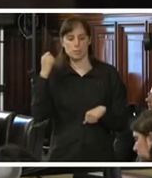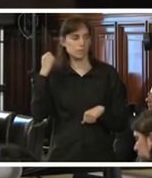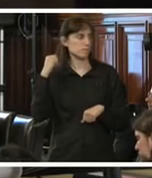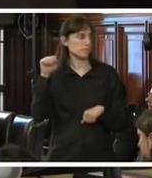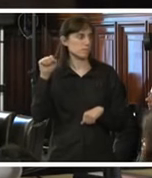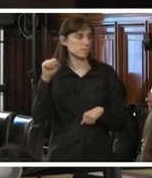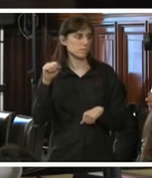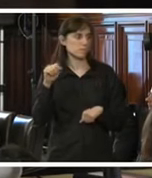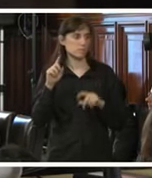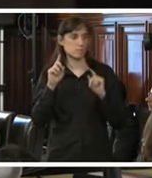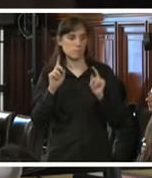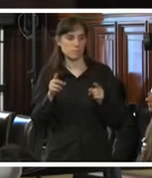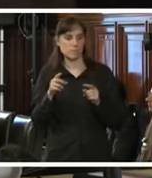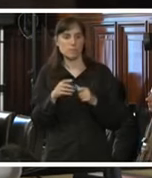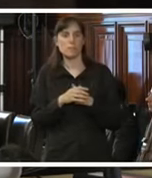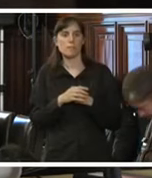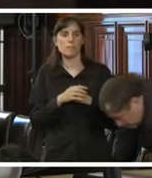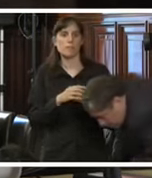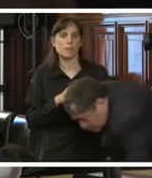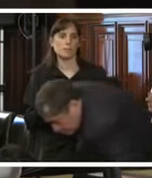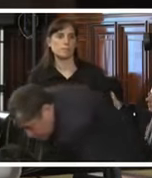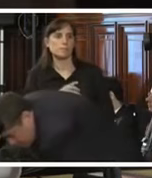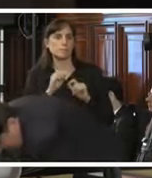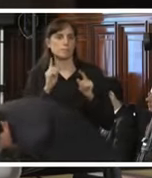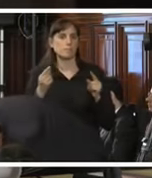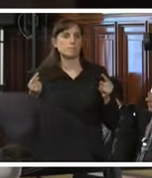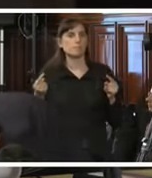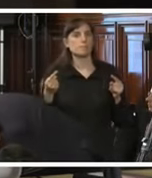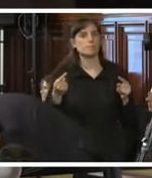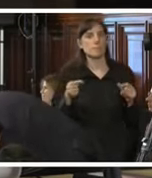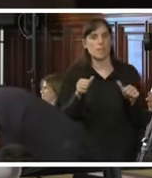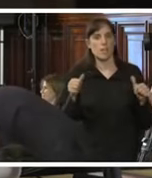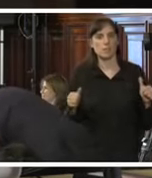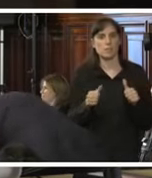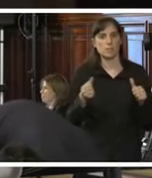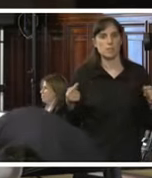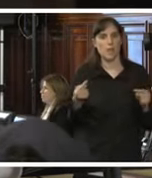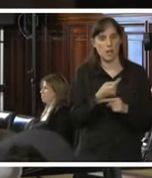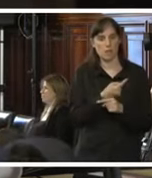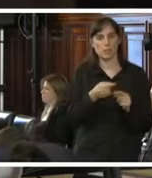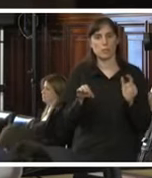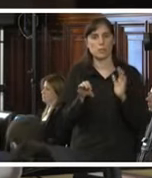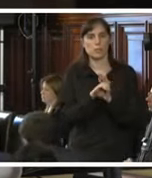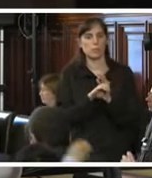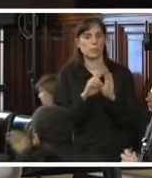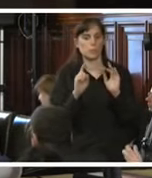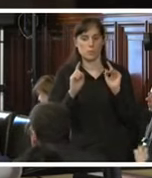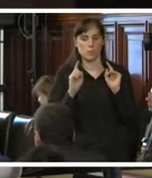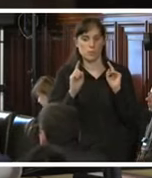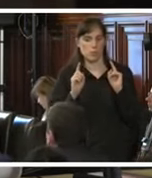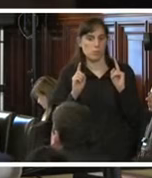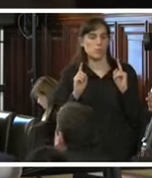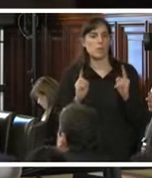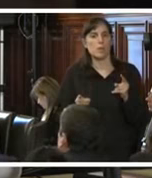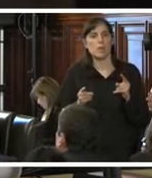juzgamiento entendió en dos ocasiones acciones de inconstitucionalidad contra esta ley de expropiación. Finalmente, luego de una intensa